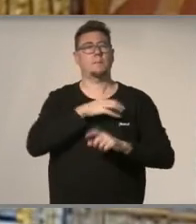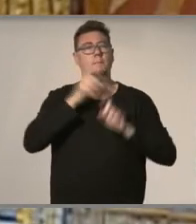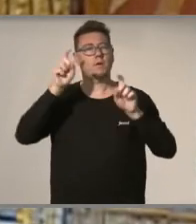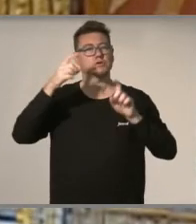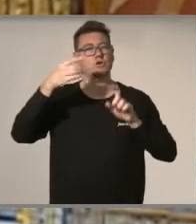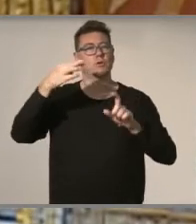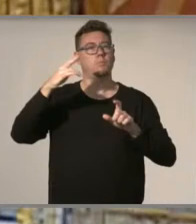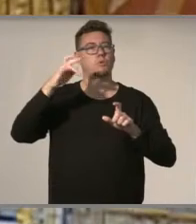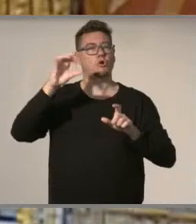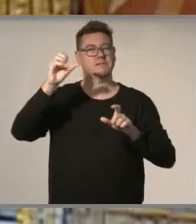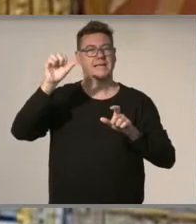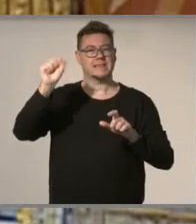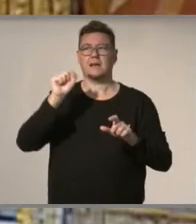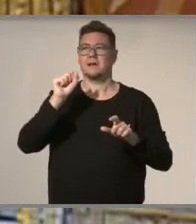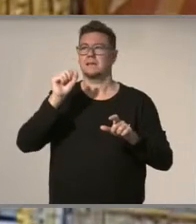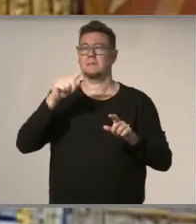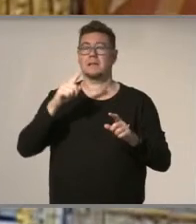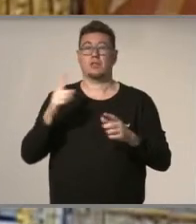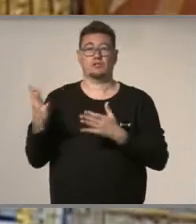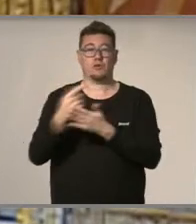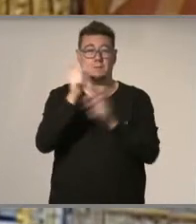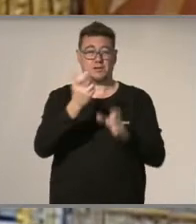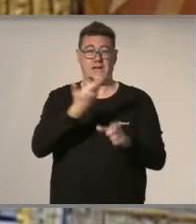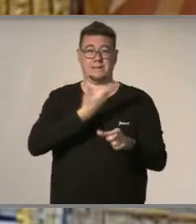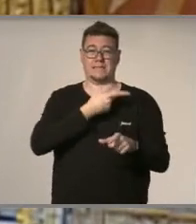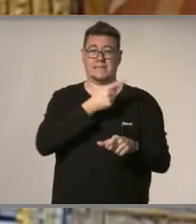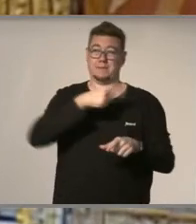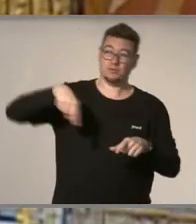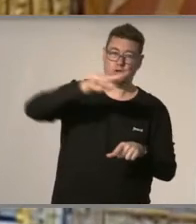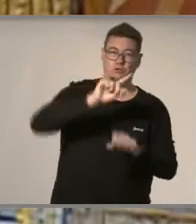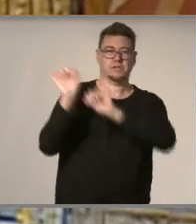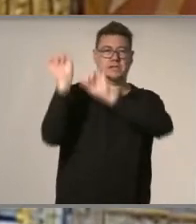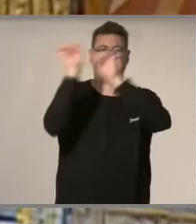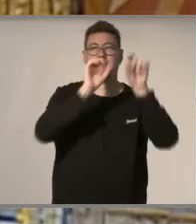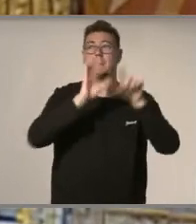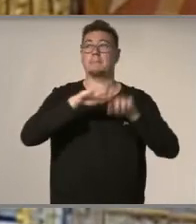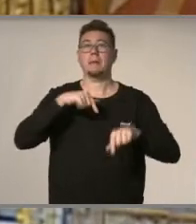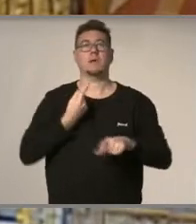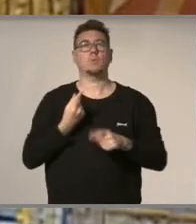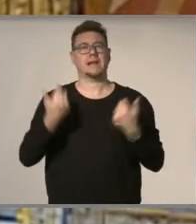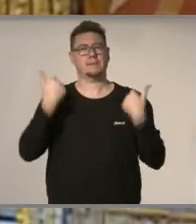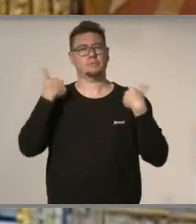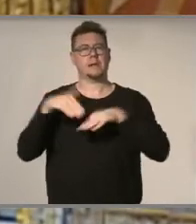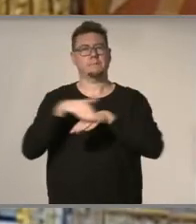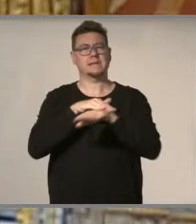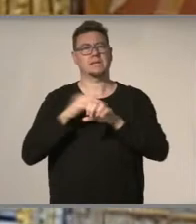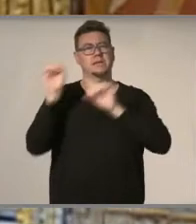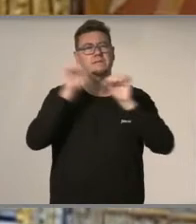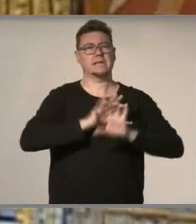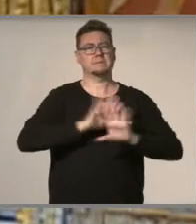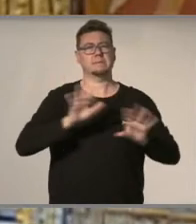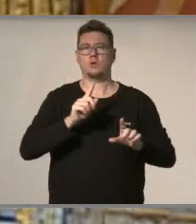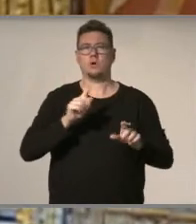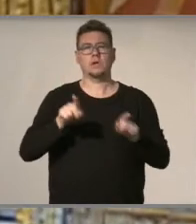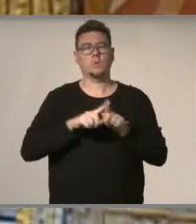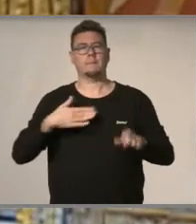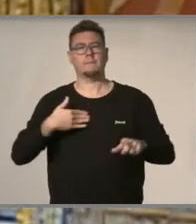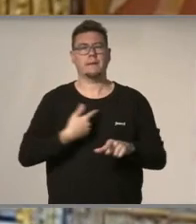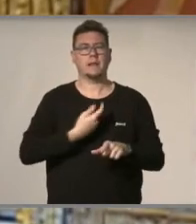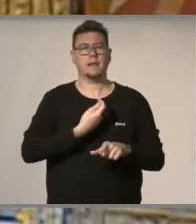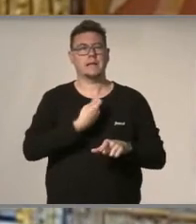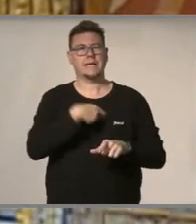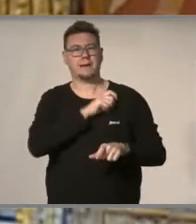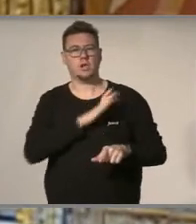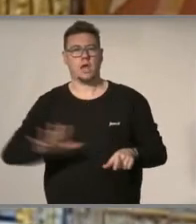lo representan todas las víctimas y por eso digo que para mí, no solo como ministra de Defensa, sino como ciudadana española y como